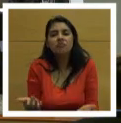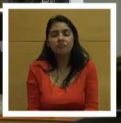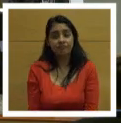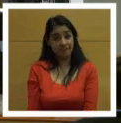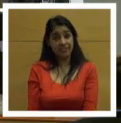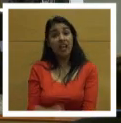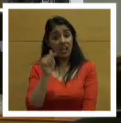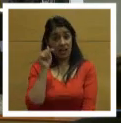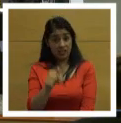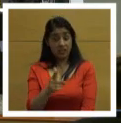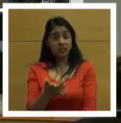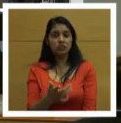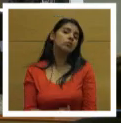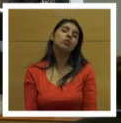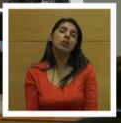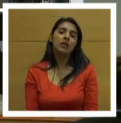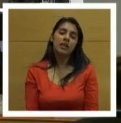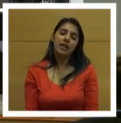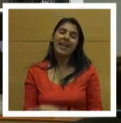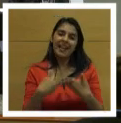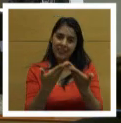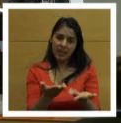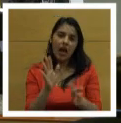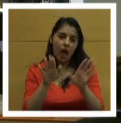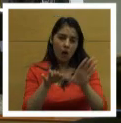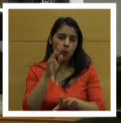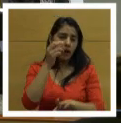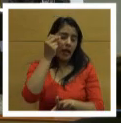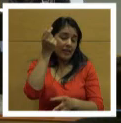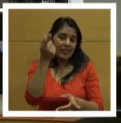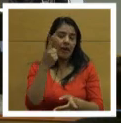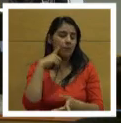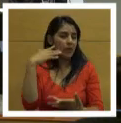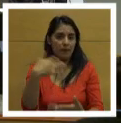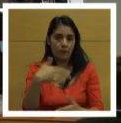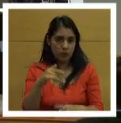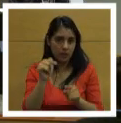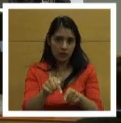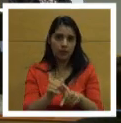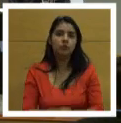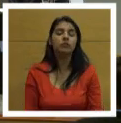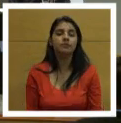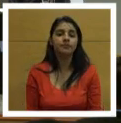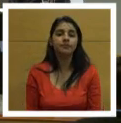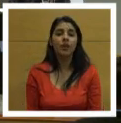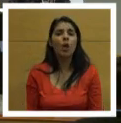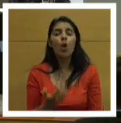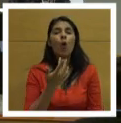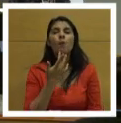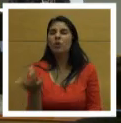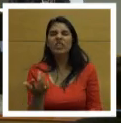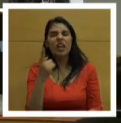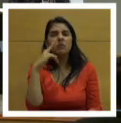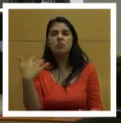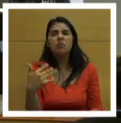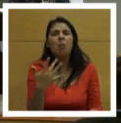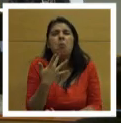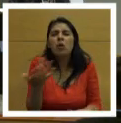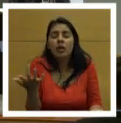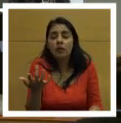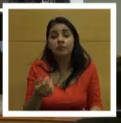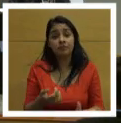Y en eso, entregarles un poco algunas consideraciones irrelevantes en esto. ¿Por qué es importante?